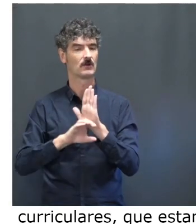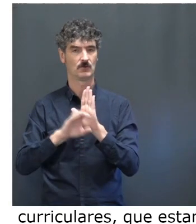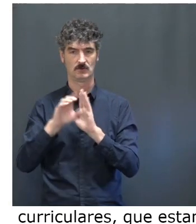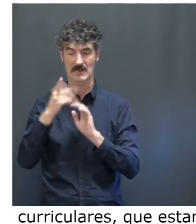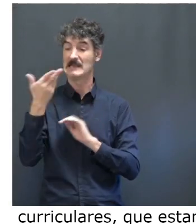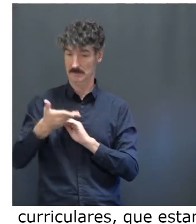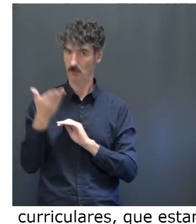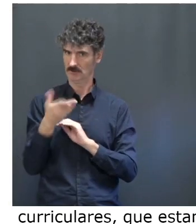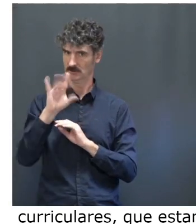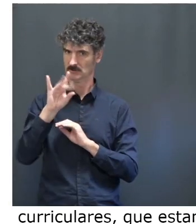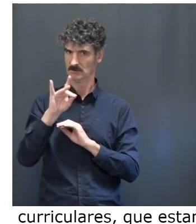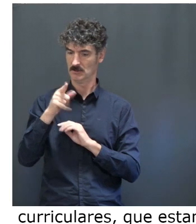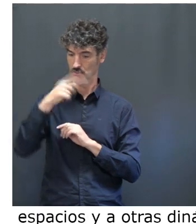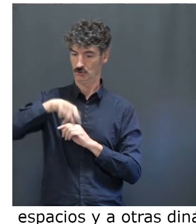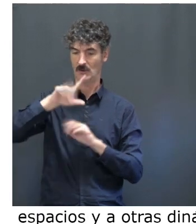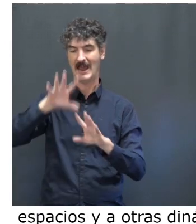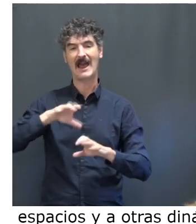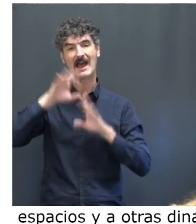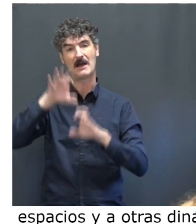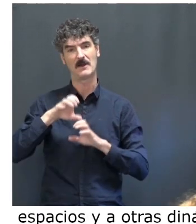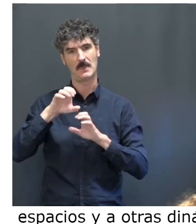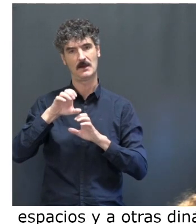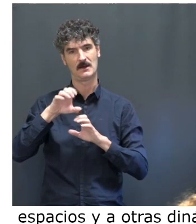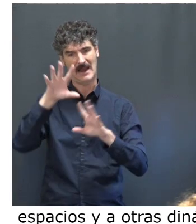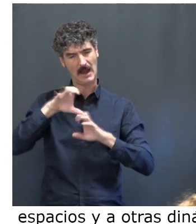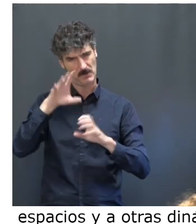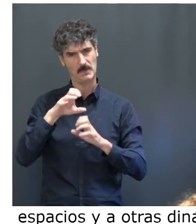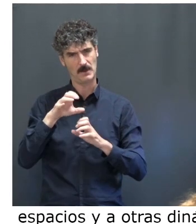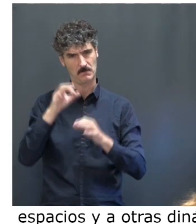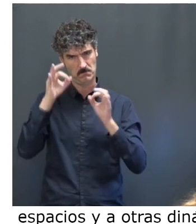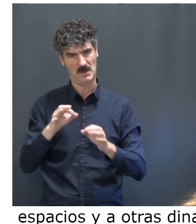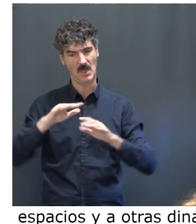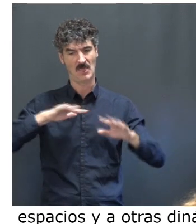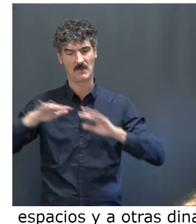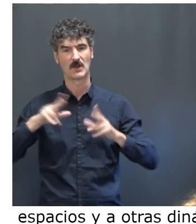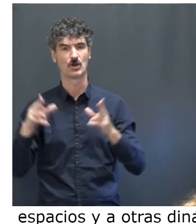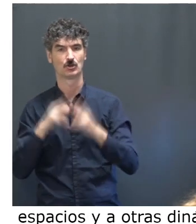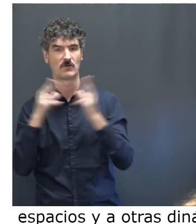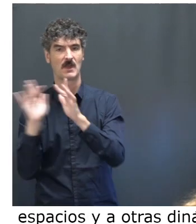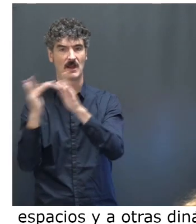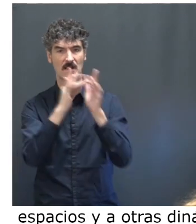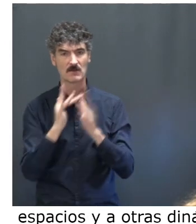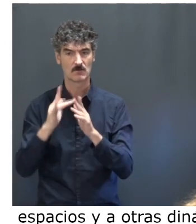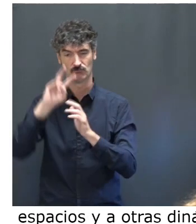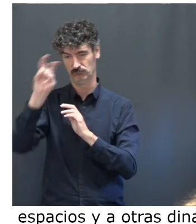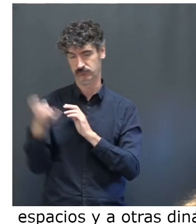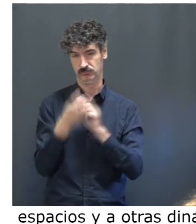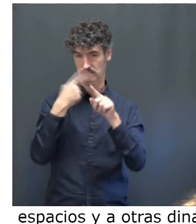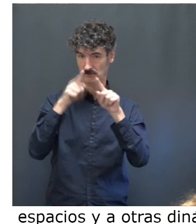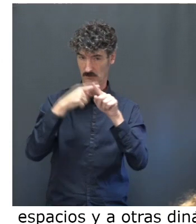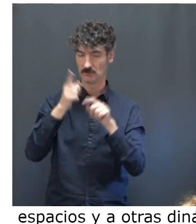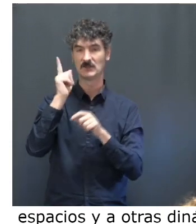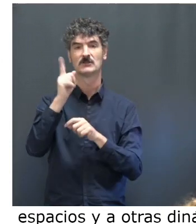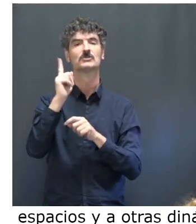son importantes, porque cuando vamos a aprender con mayúsculas, ¿no? Vas a aprender las dinámicas sociales, la interacción, ¿no? O sea, un montón de cuestiones que no